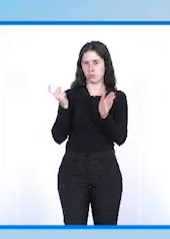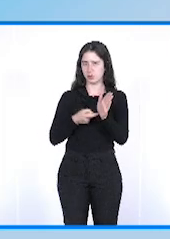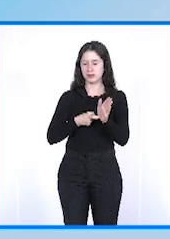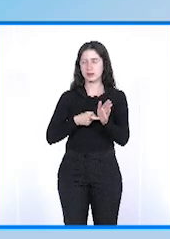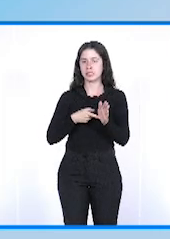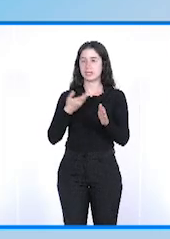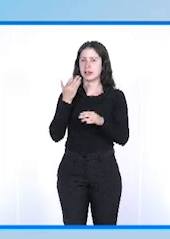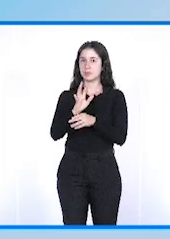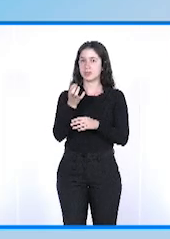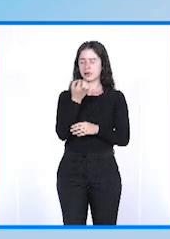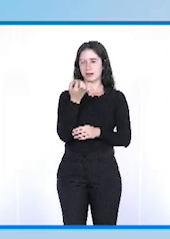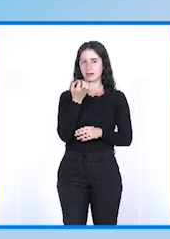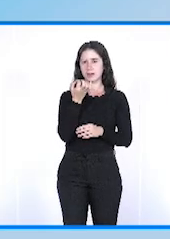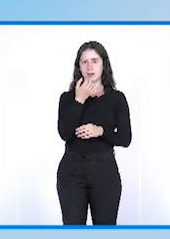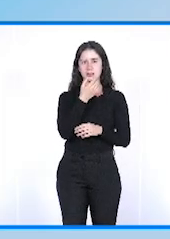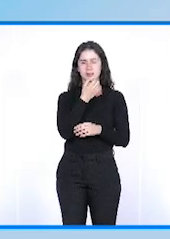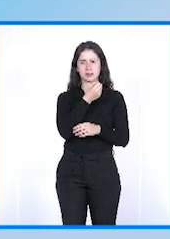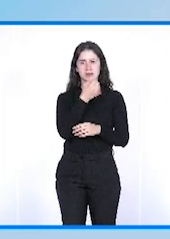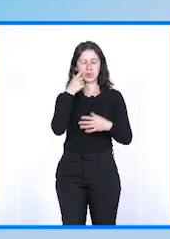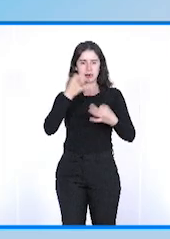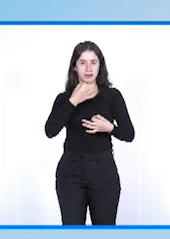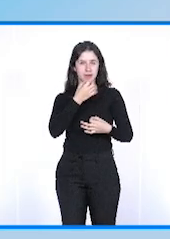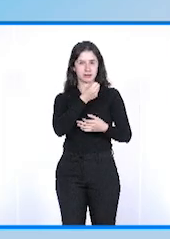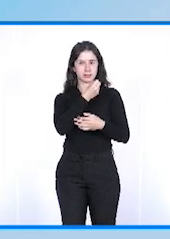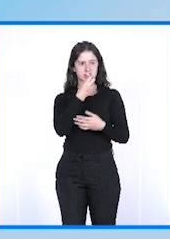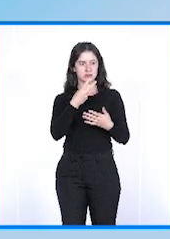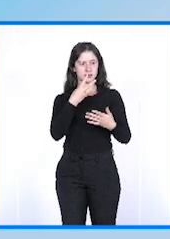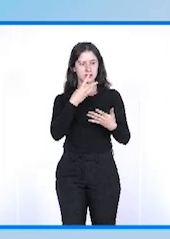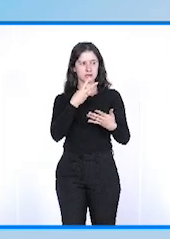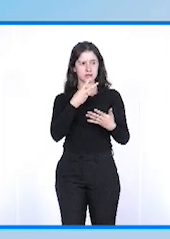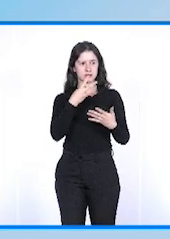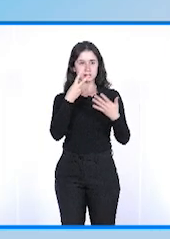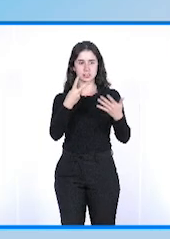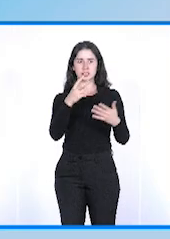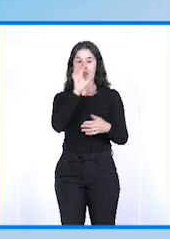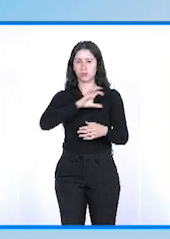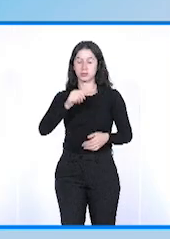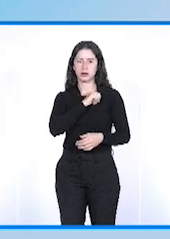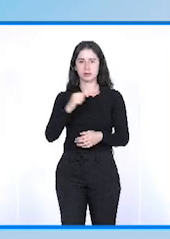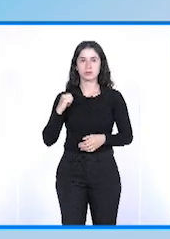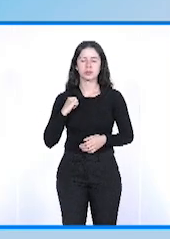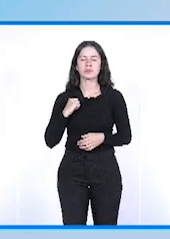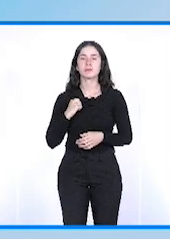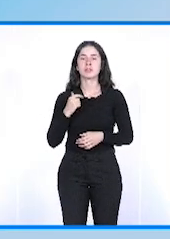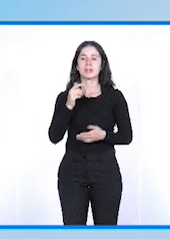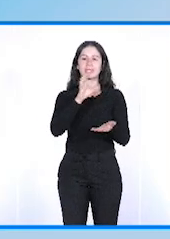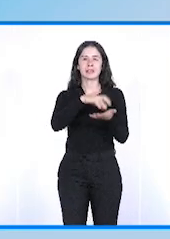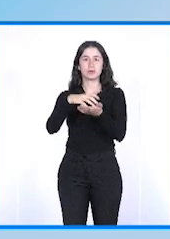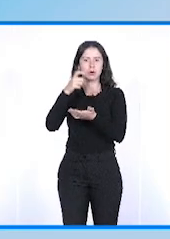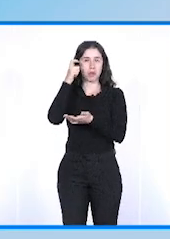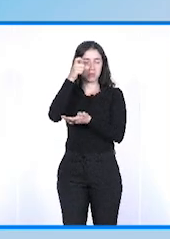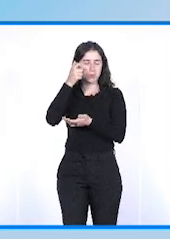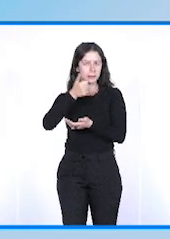realidad de siete comunidades autónomas como es España muy diversa entonces hay algunas en en en centros más Rurales otras